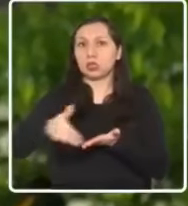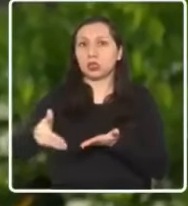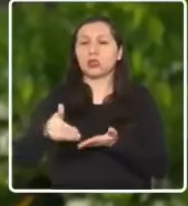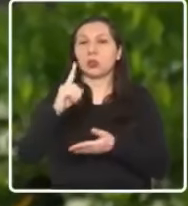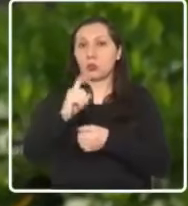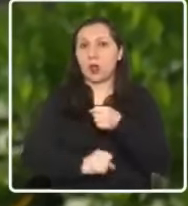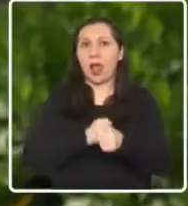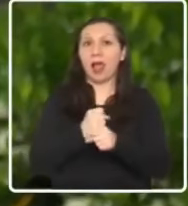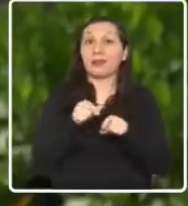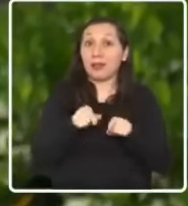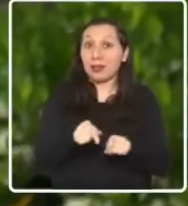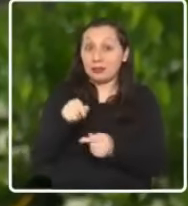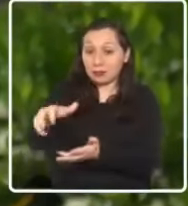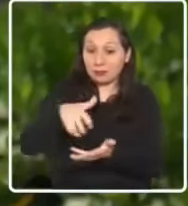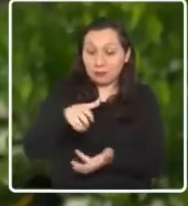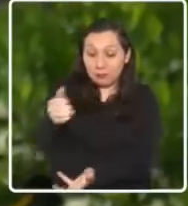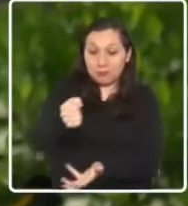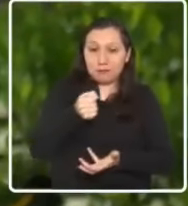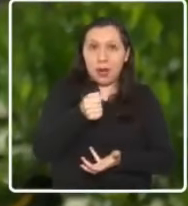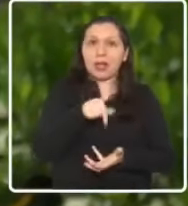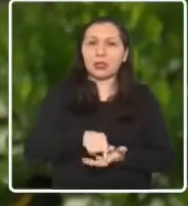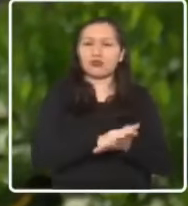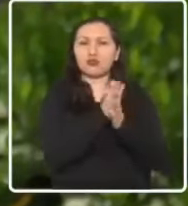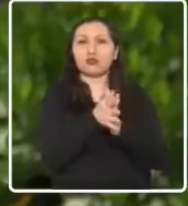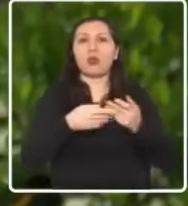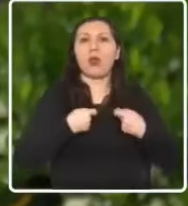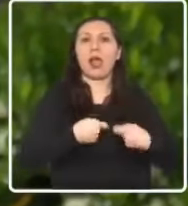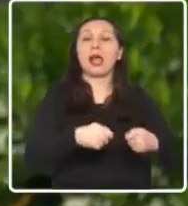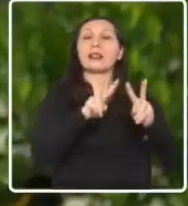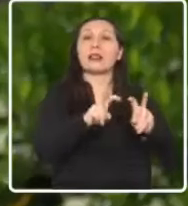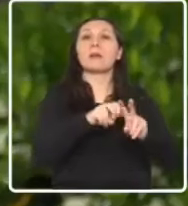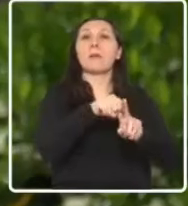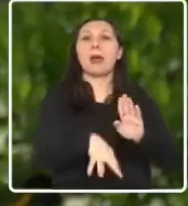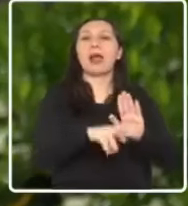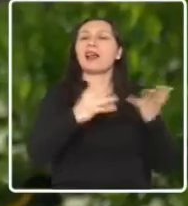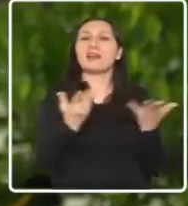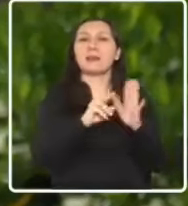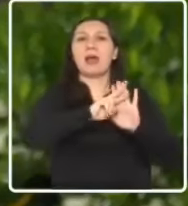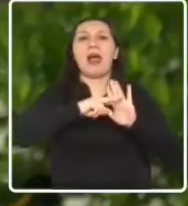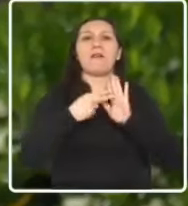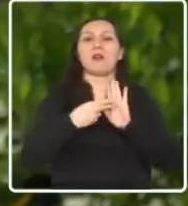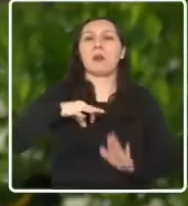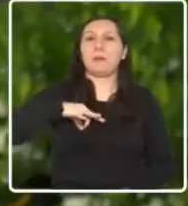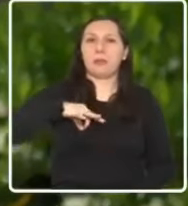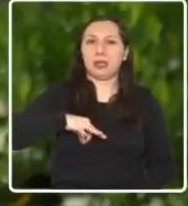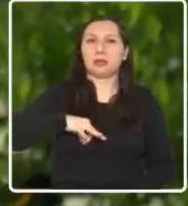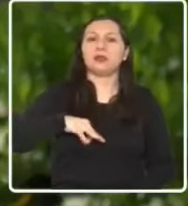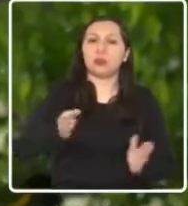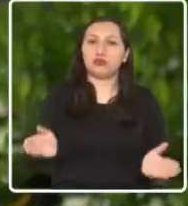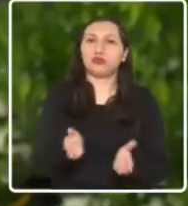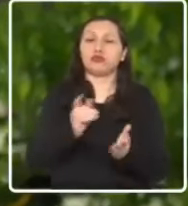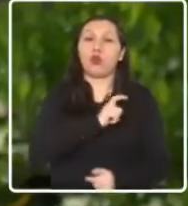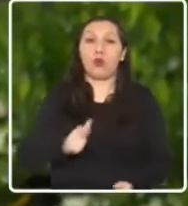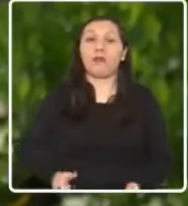Con esto se va a poder financiar todo el gasto fiscal asociado a la reforma de pensiones que impulsa el